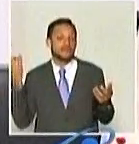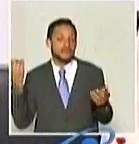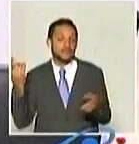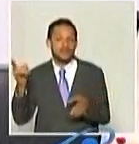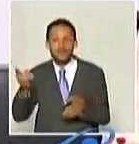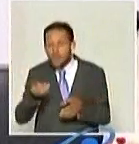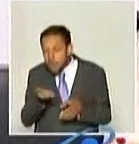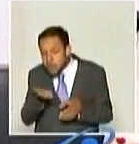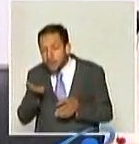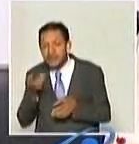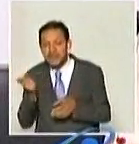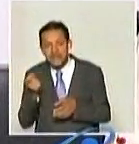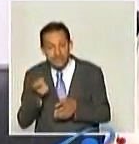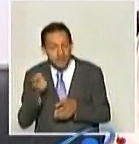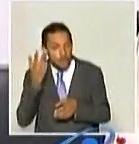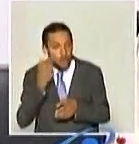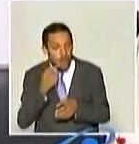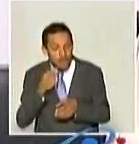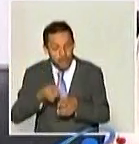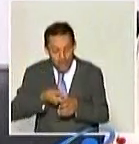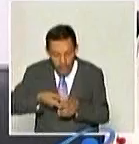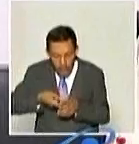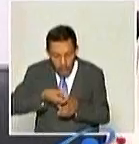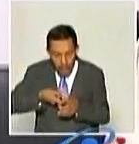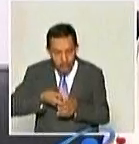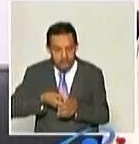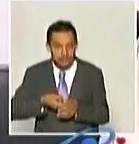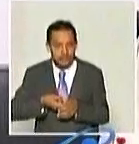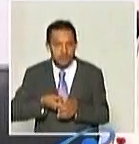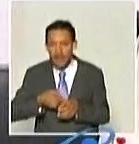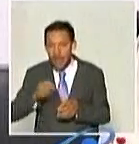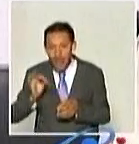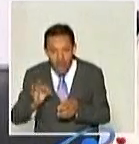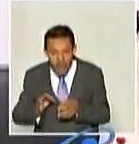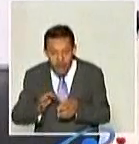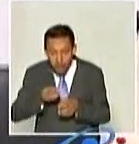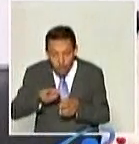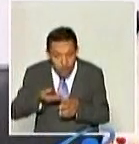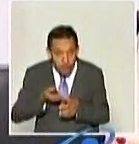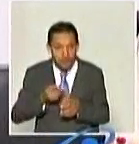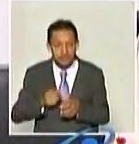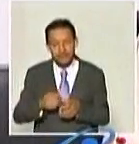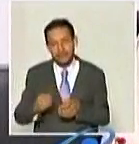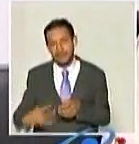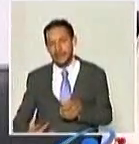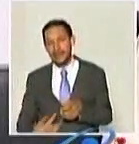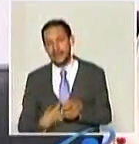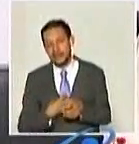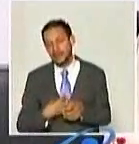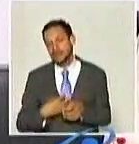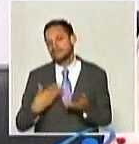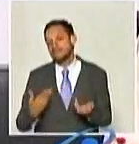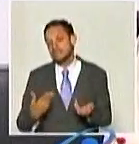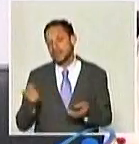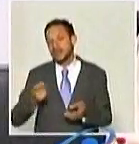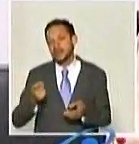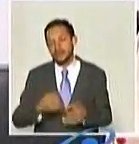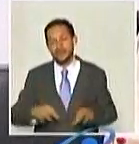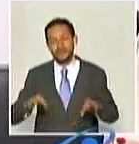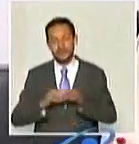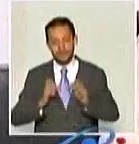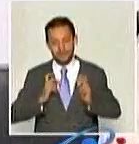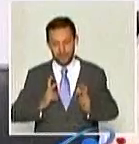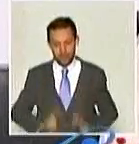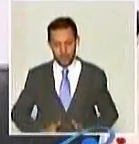Al mismo tiempo, al hacer esa mutación, empieza a producir residuos ácidos. Se acidifica el cuerpo. Sabemos que el cuerpo,